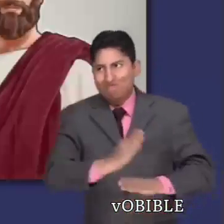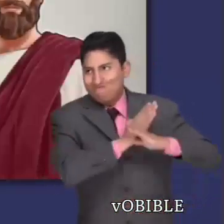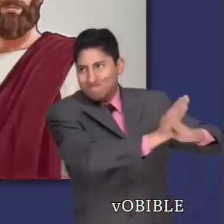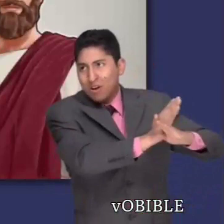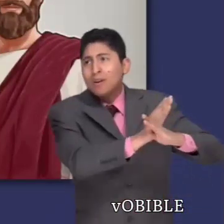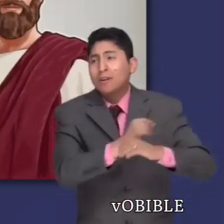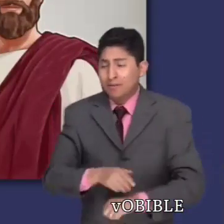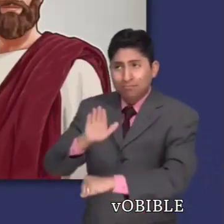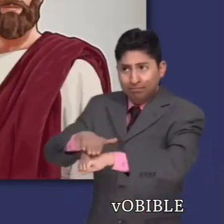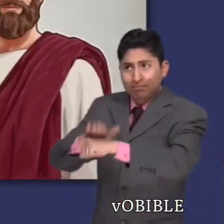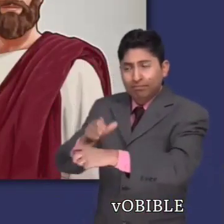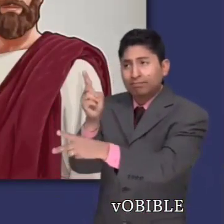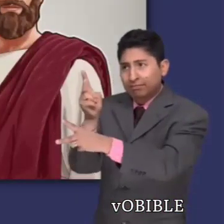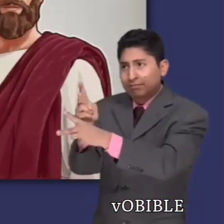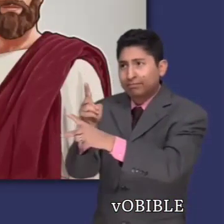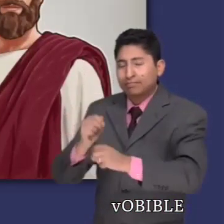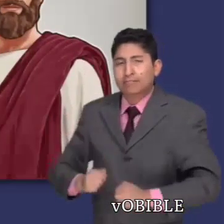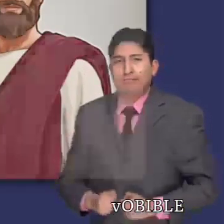Cristo no vino como ser humano.